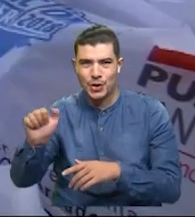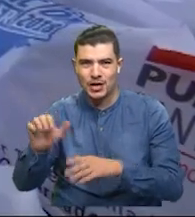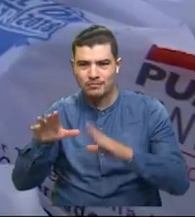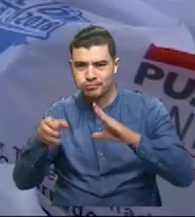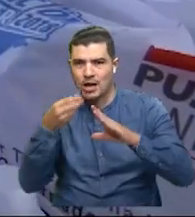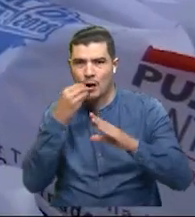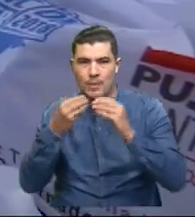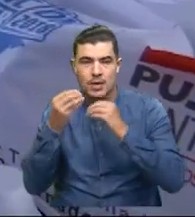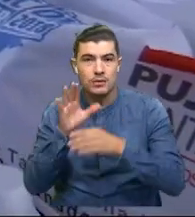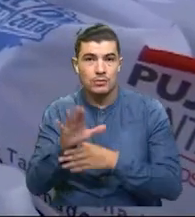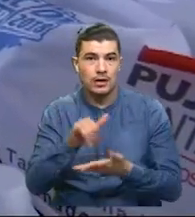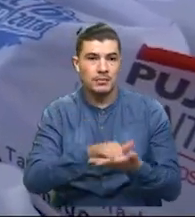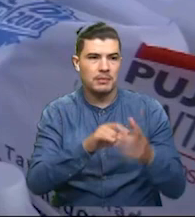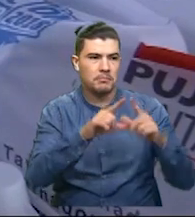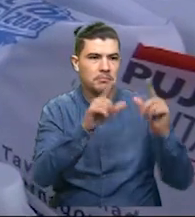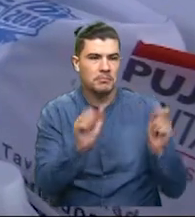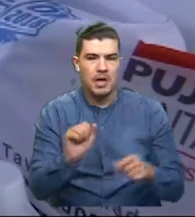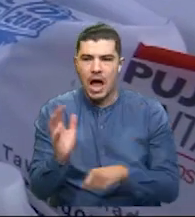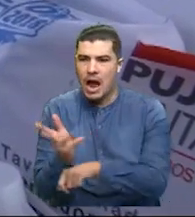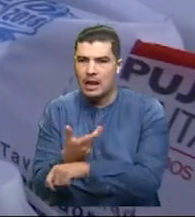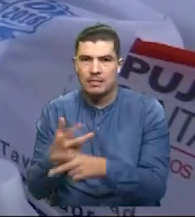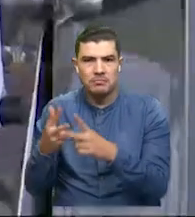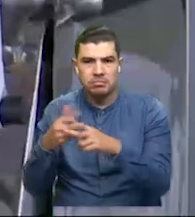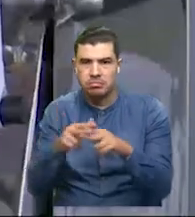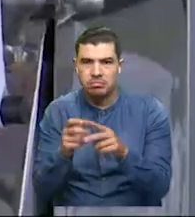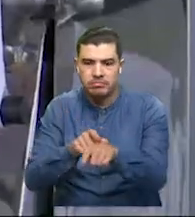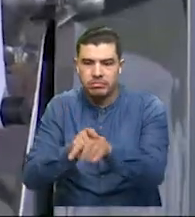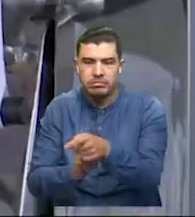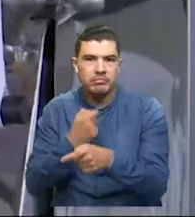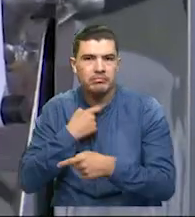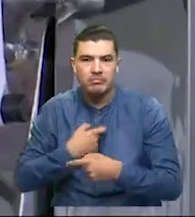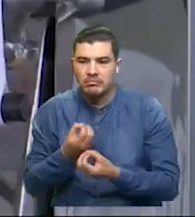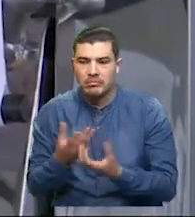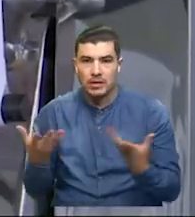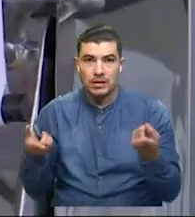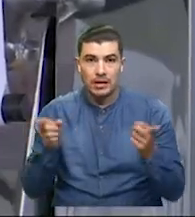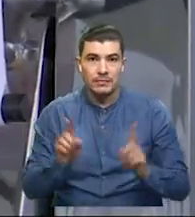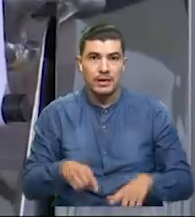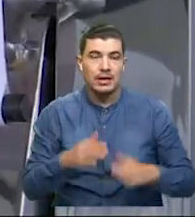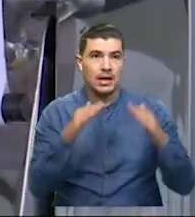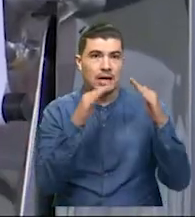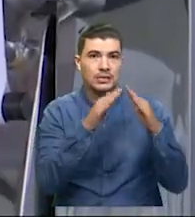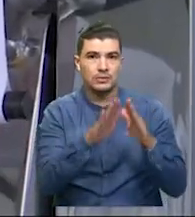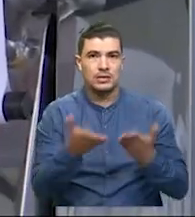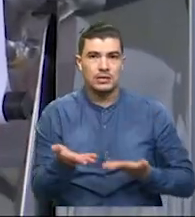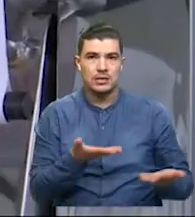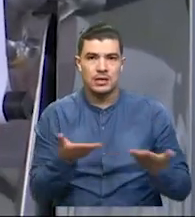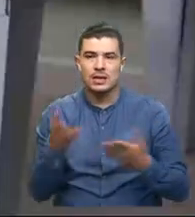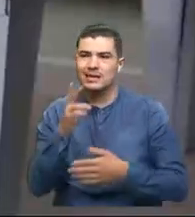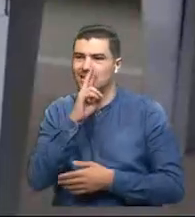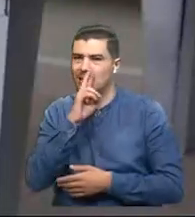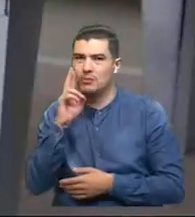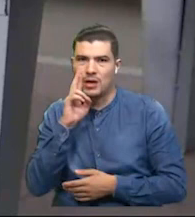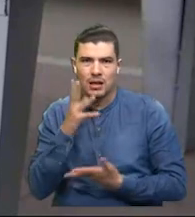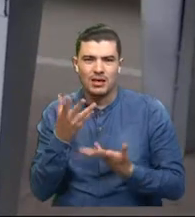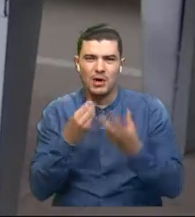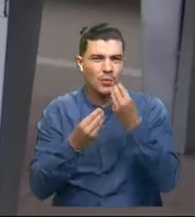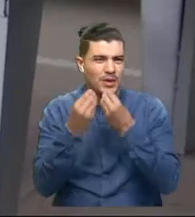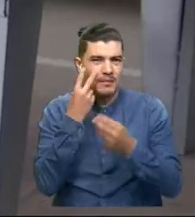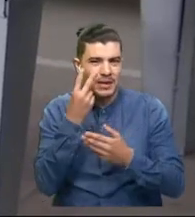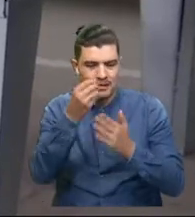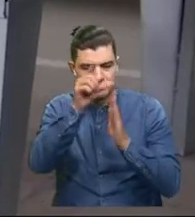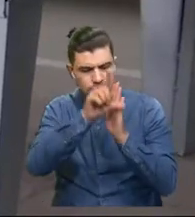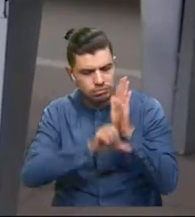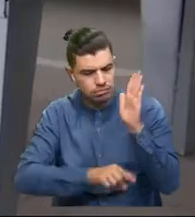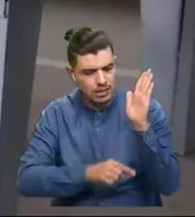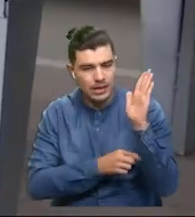aquí tenemos también Artes Pao, artesanías, tenemos caseta tienda Viviana, restaurante La Cazuela, comida. Como puedes ver ustedes, lo que